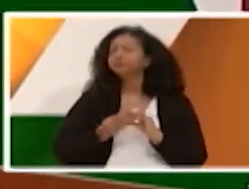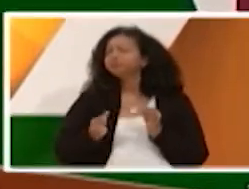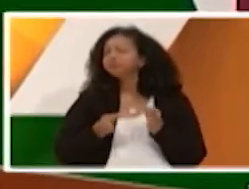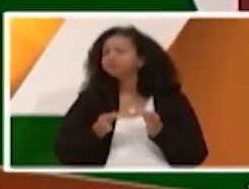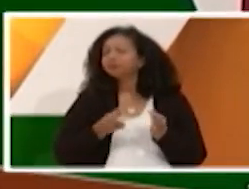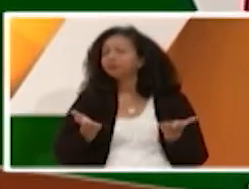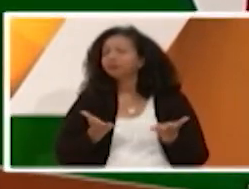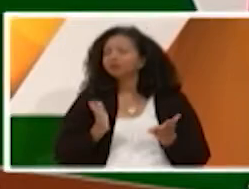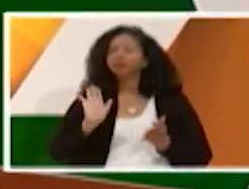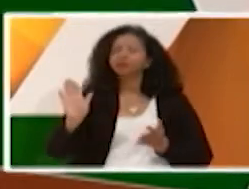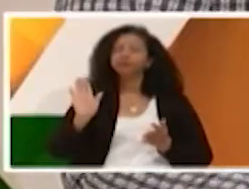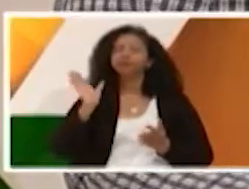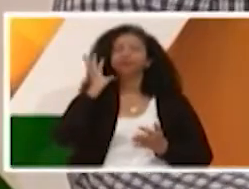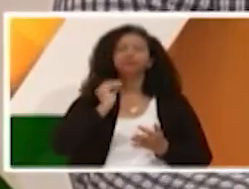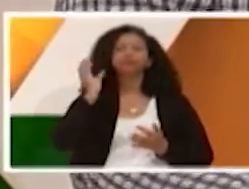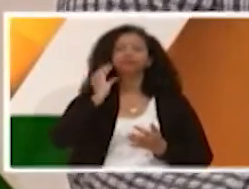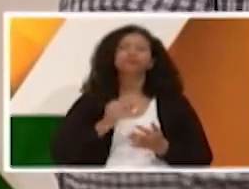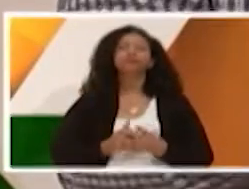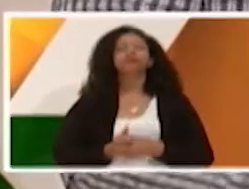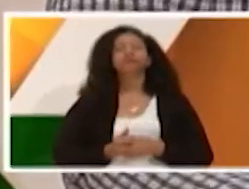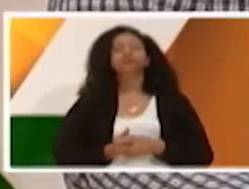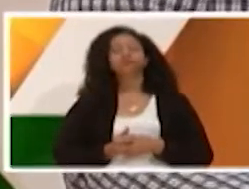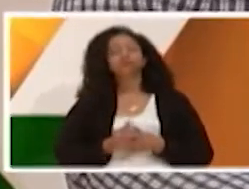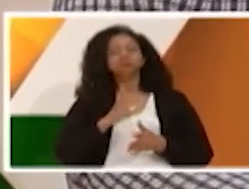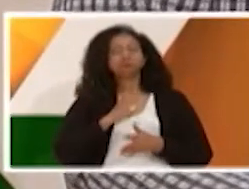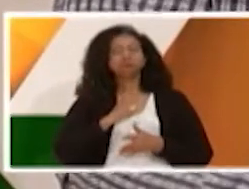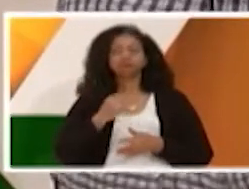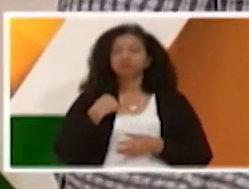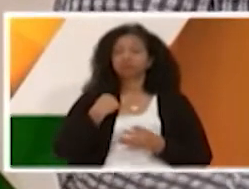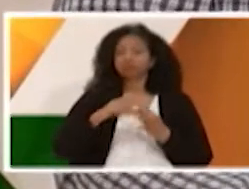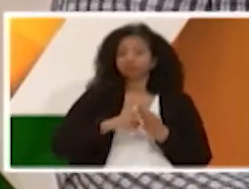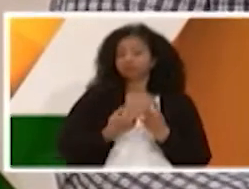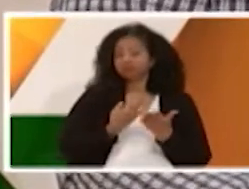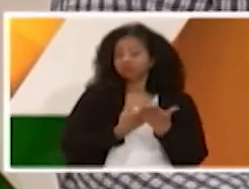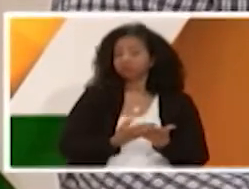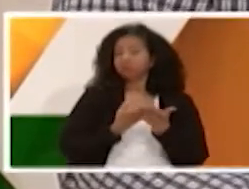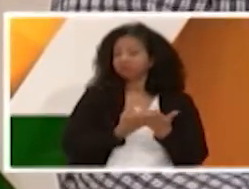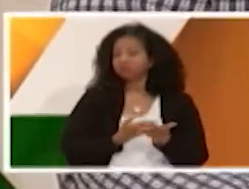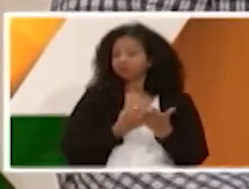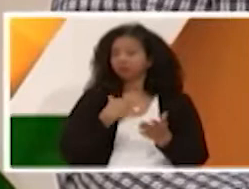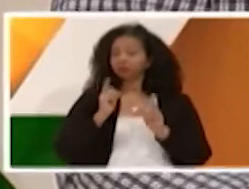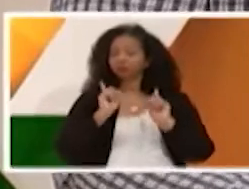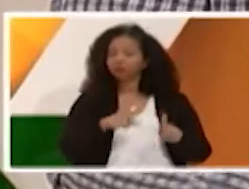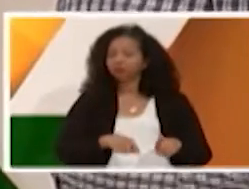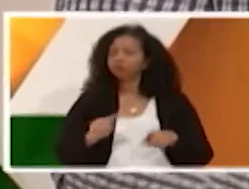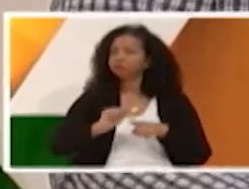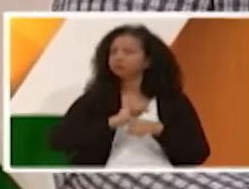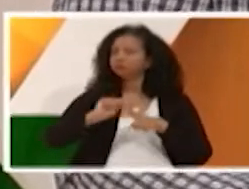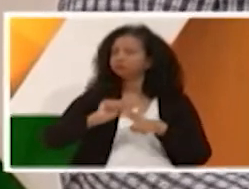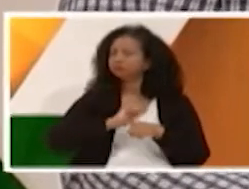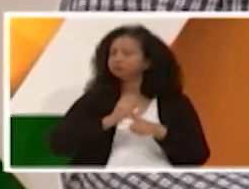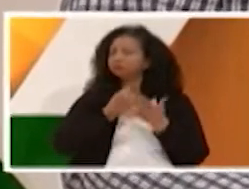poco esa historia. Ok, yo empecé, o sea, en rehabilitación, yo iba a darme terapia y desde ahí vi el